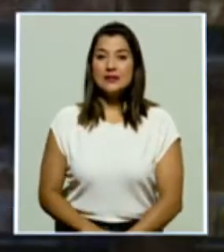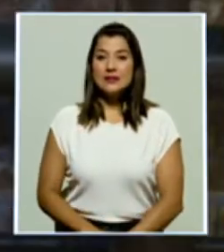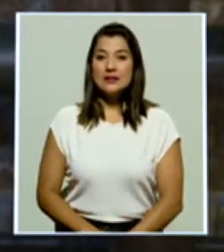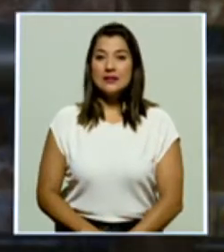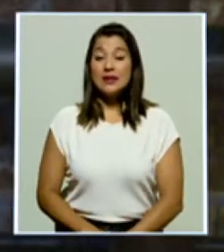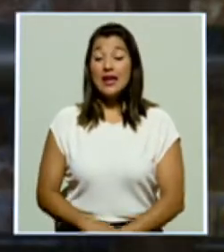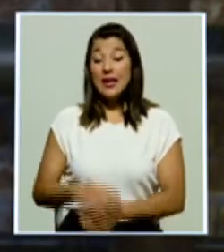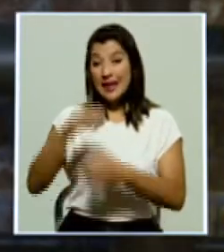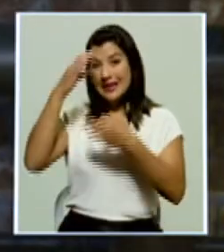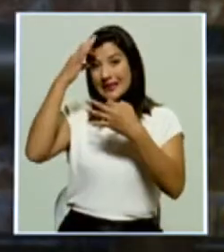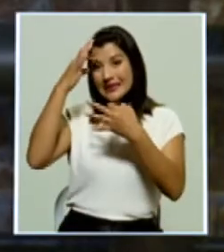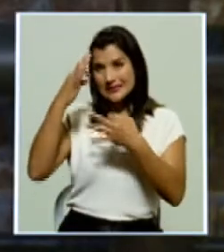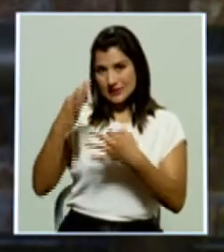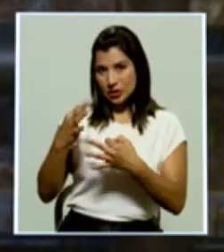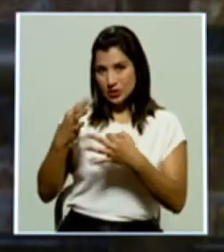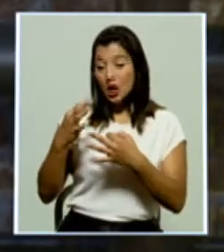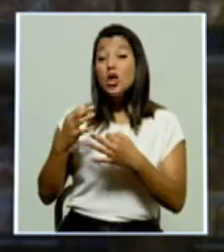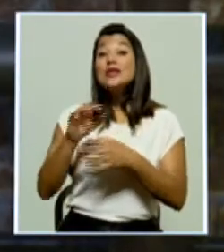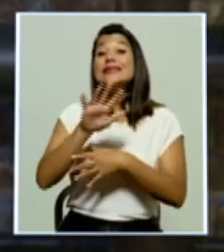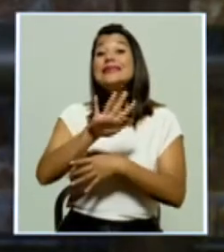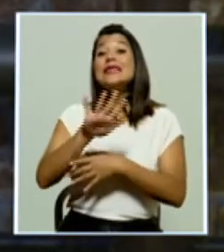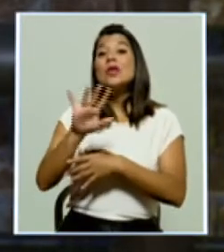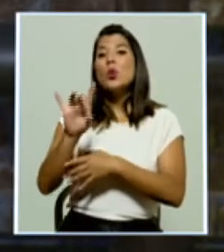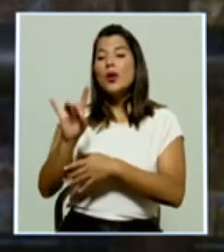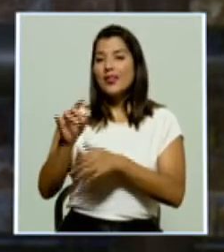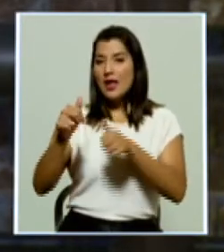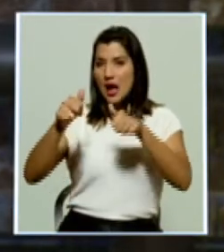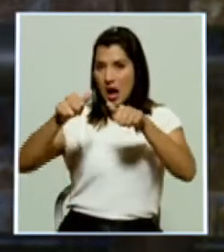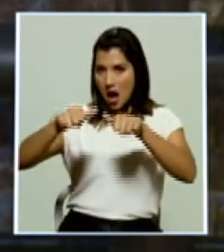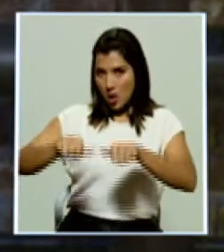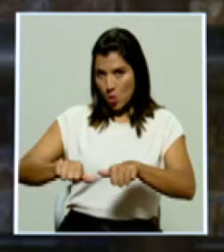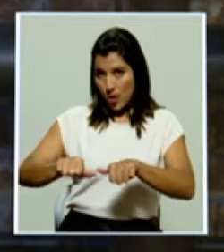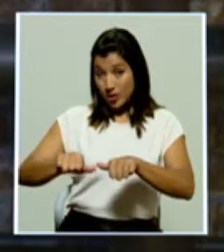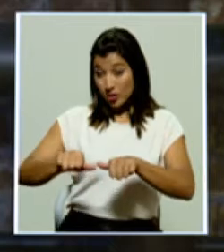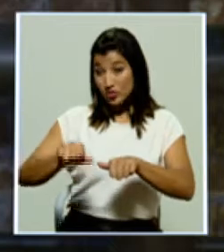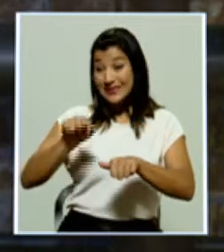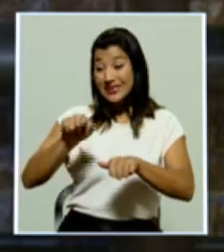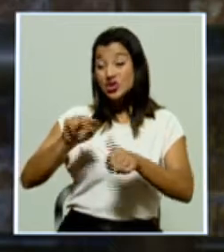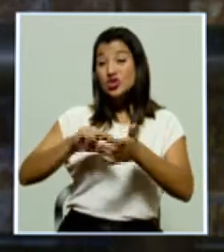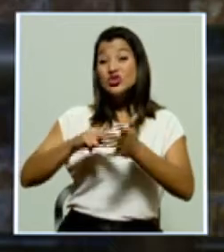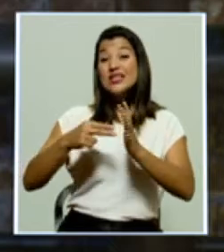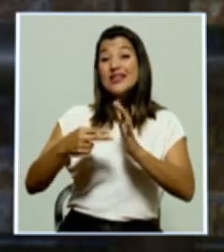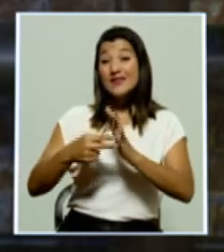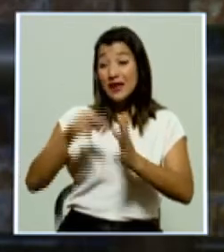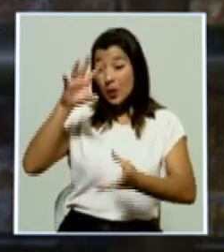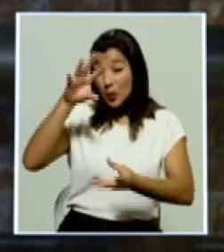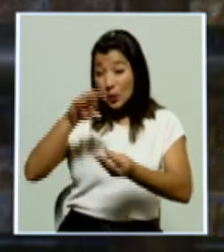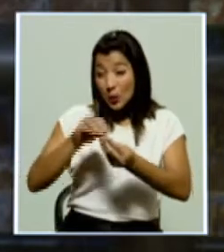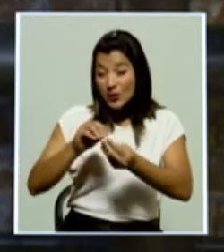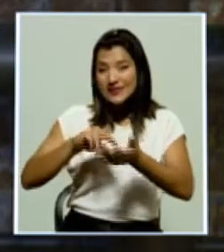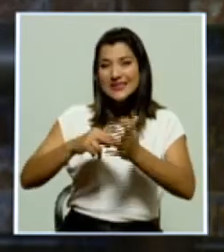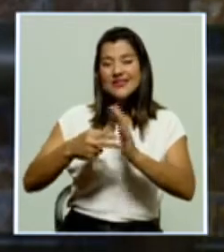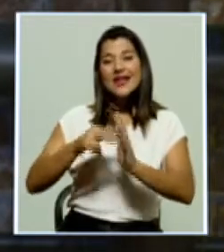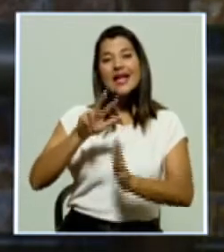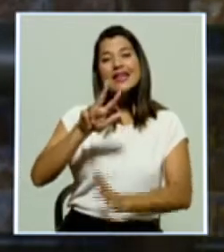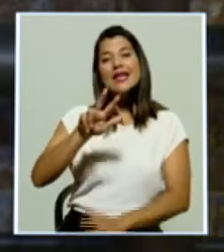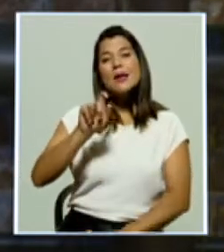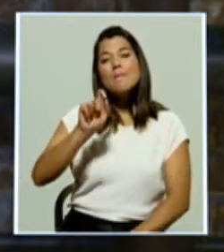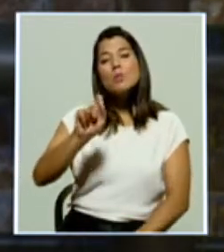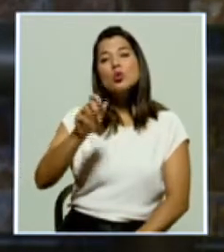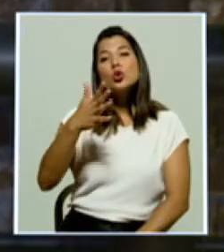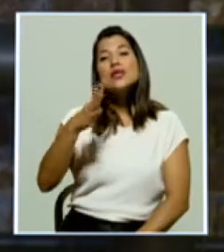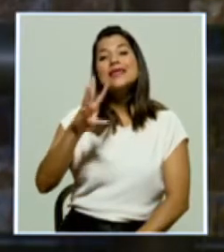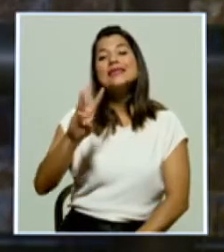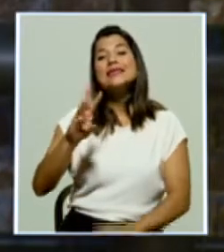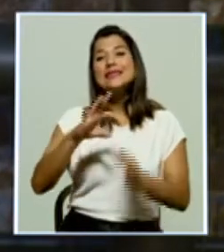las medidas, las 58 acuerdos representan un 3.16% del PIB. Para aquellos que